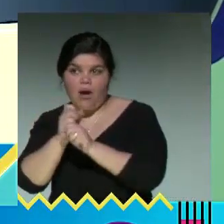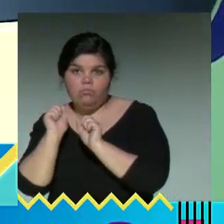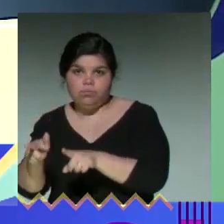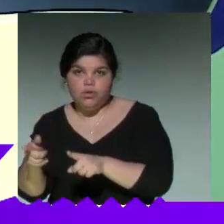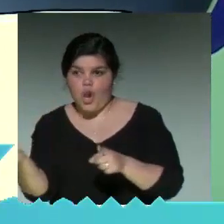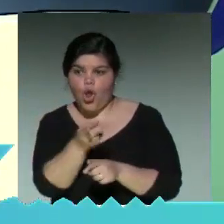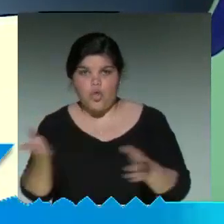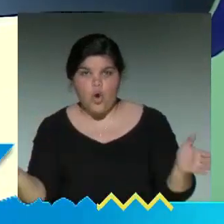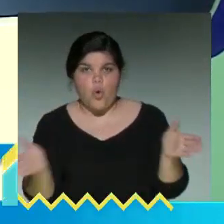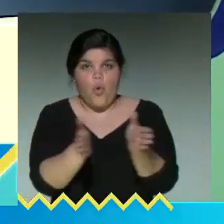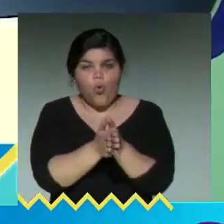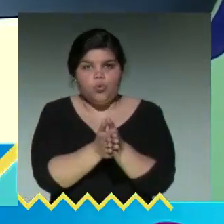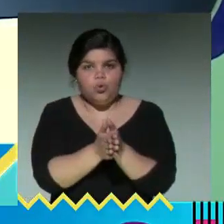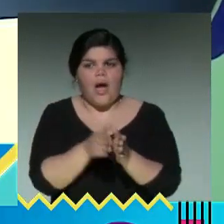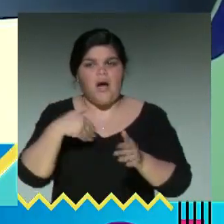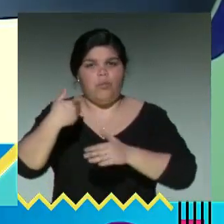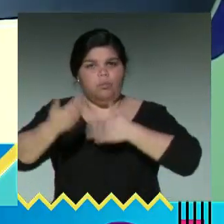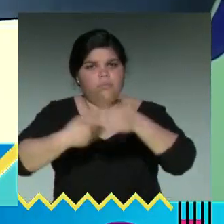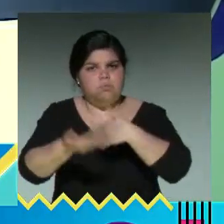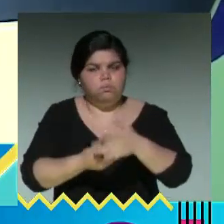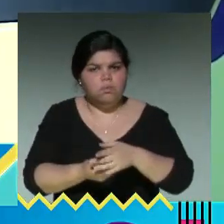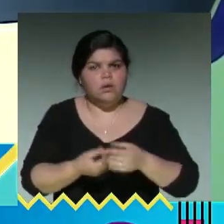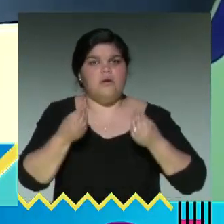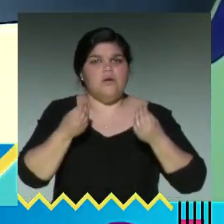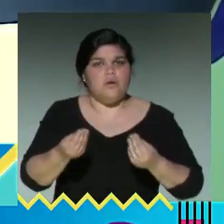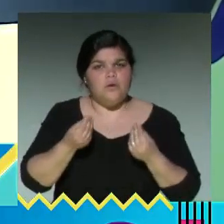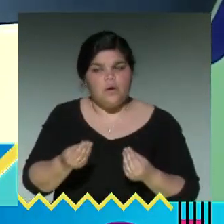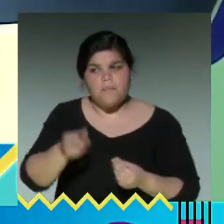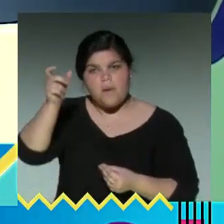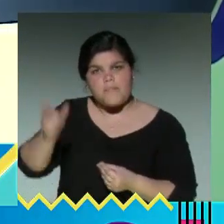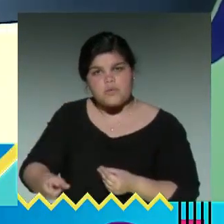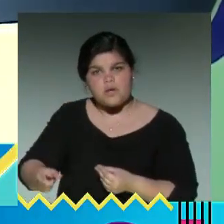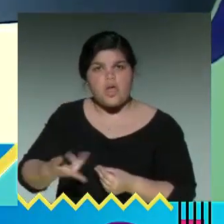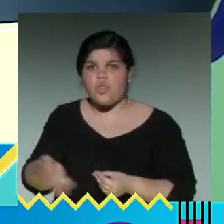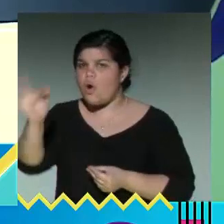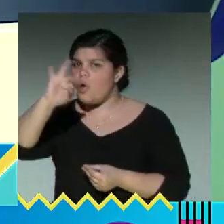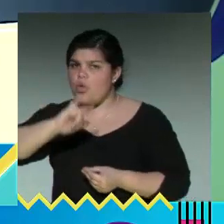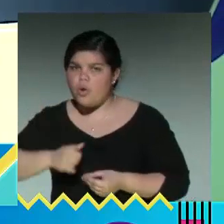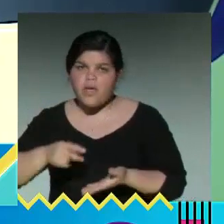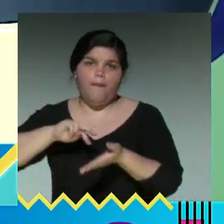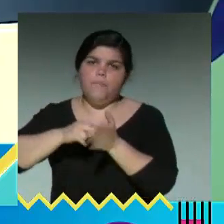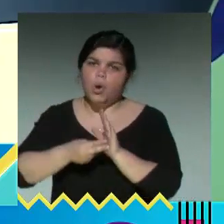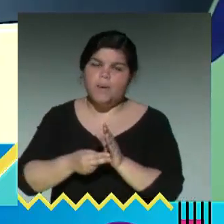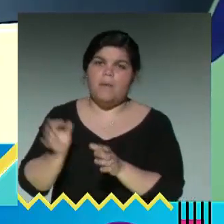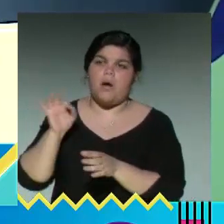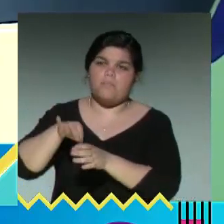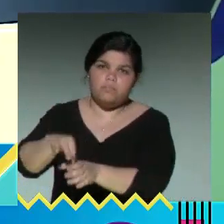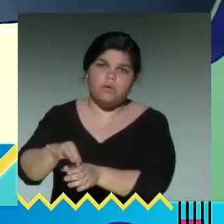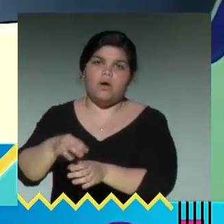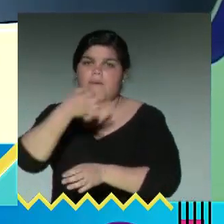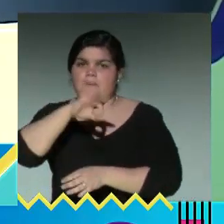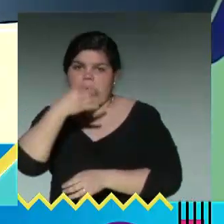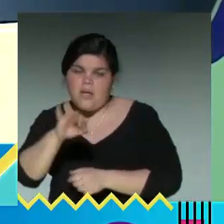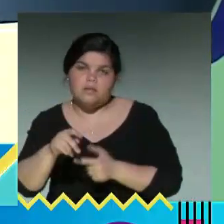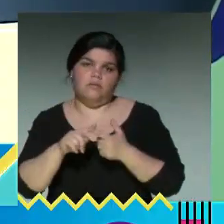la complejidad a la que el productor está enfrentando diariamente, en donde son problemas productivos,